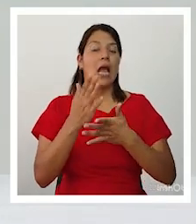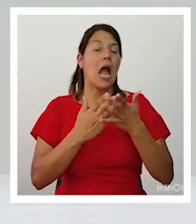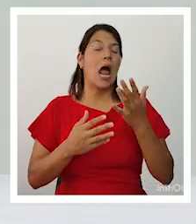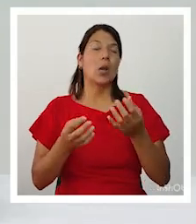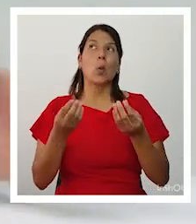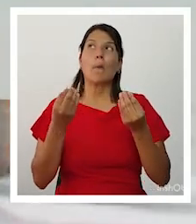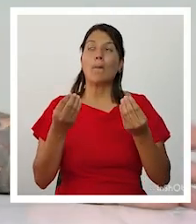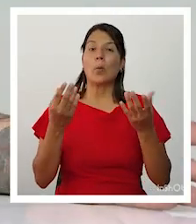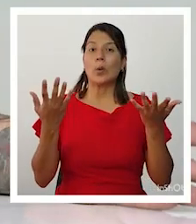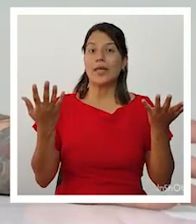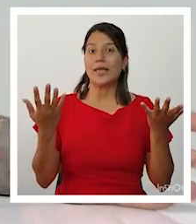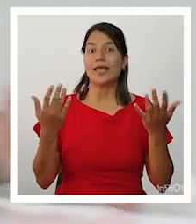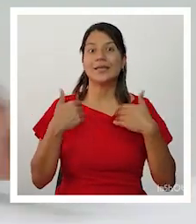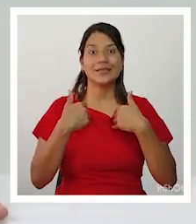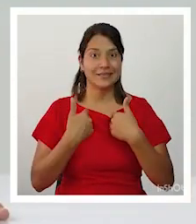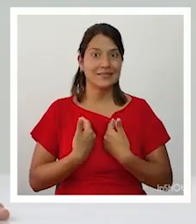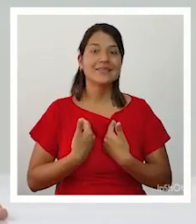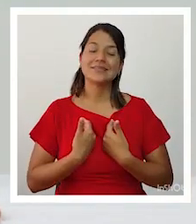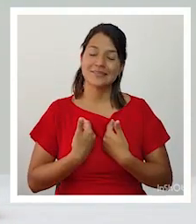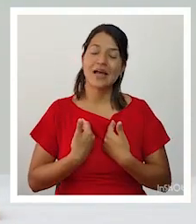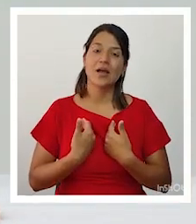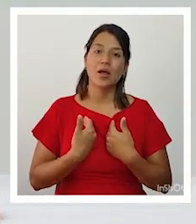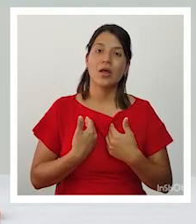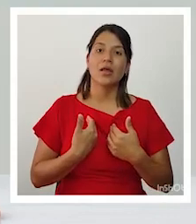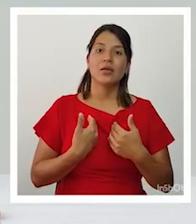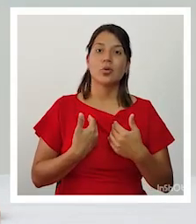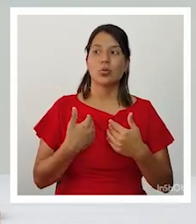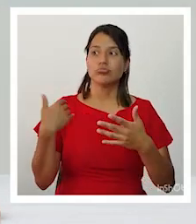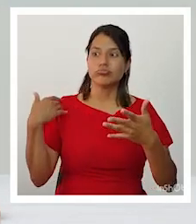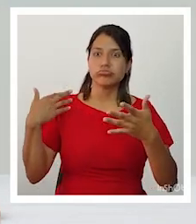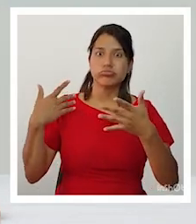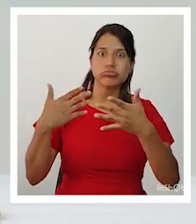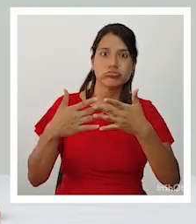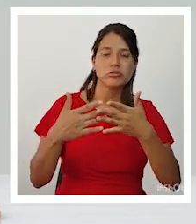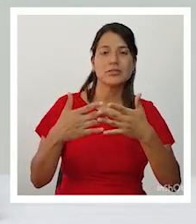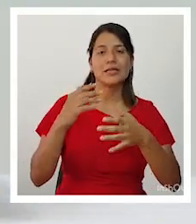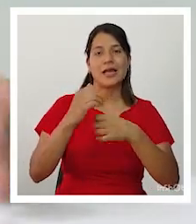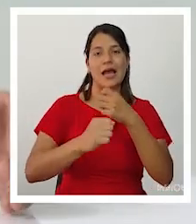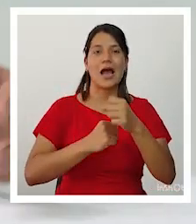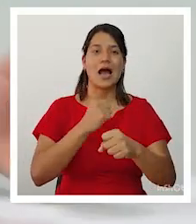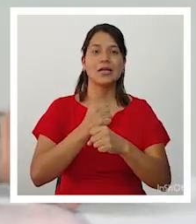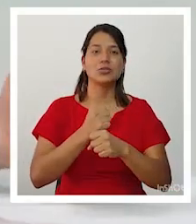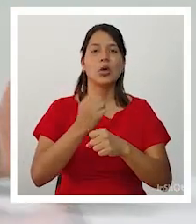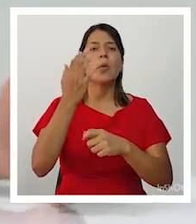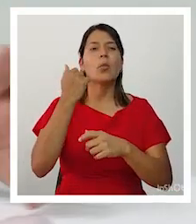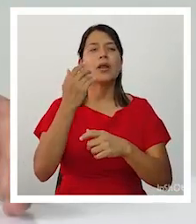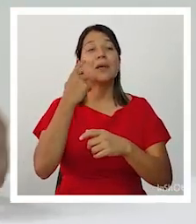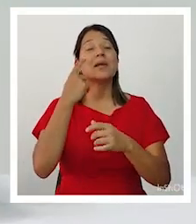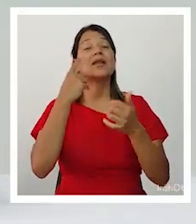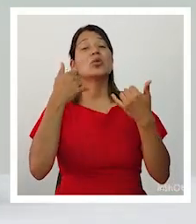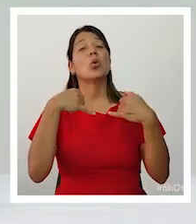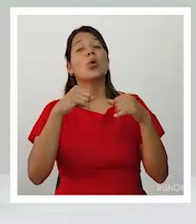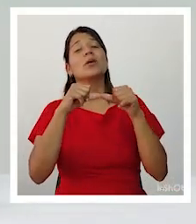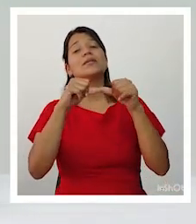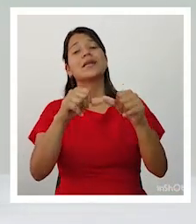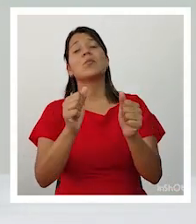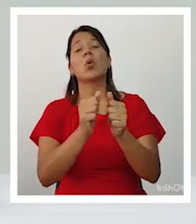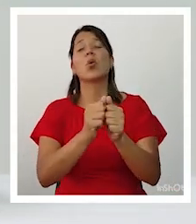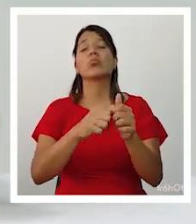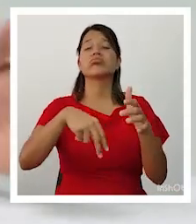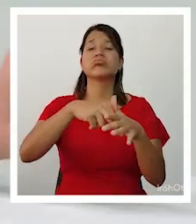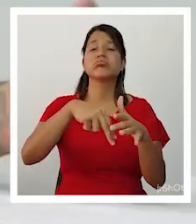muy desgastante, ¿verdad?, lo que ha sido en estos años, por el ver de que todavía continuamos con esta barrera